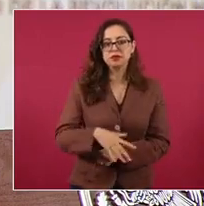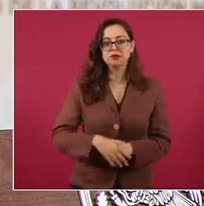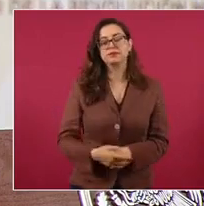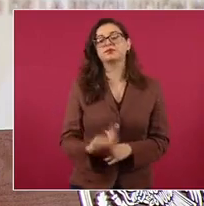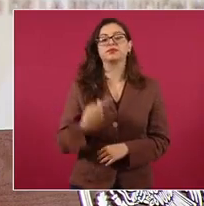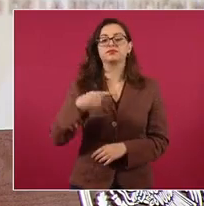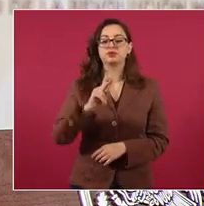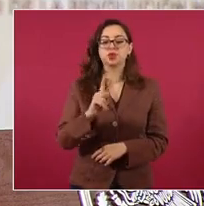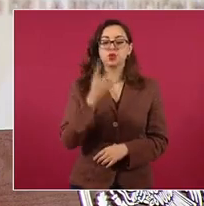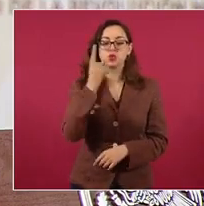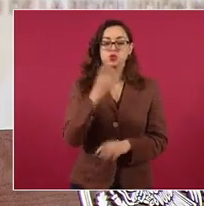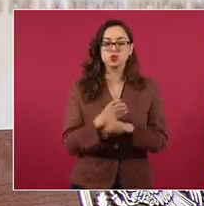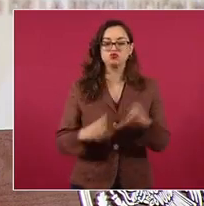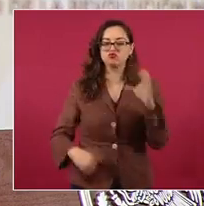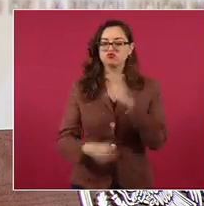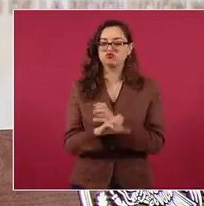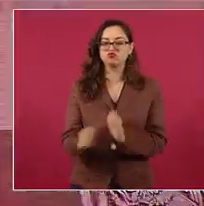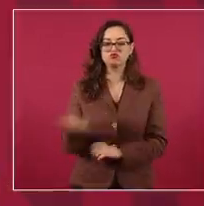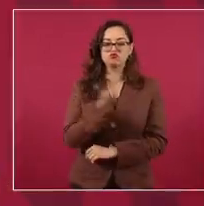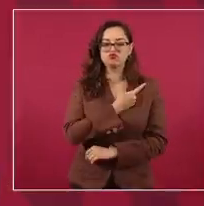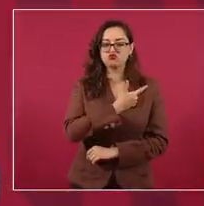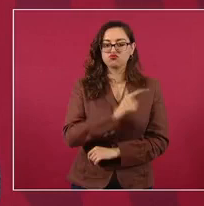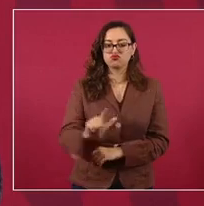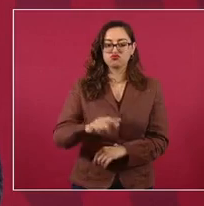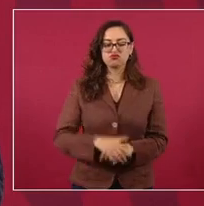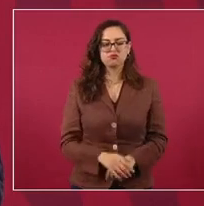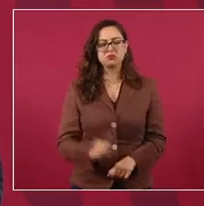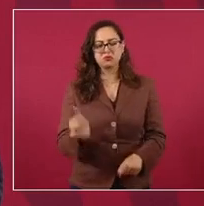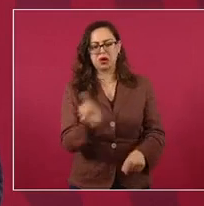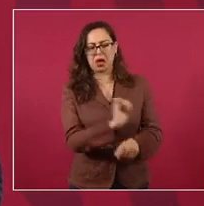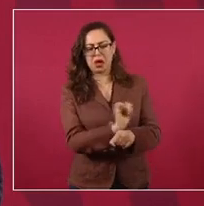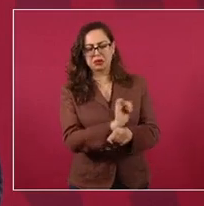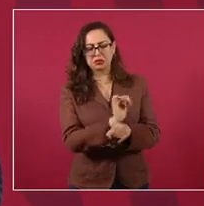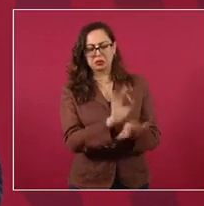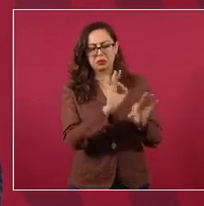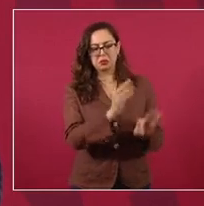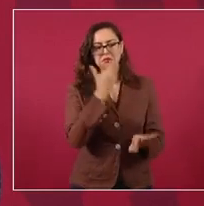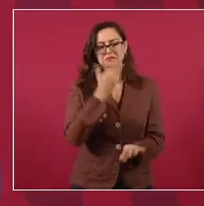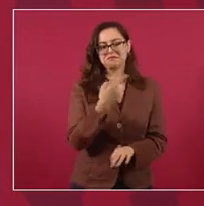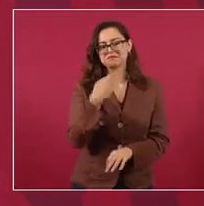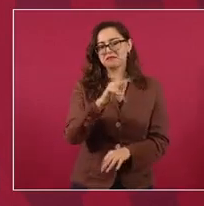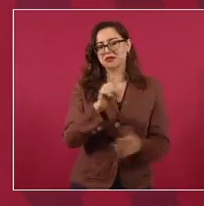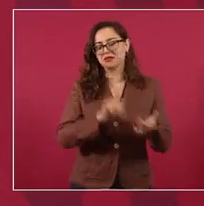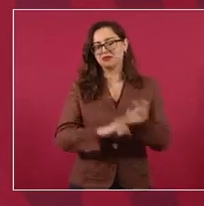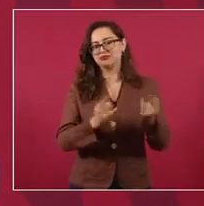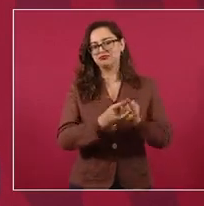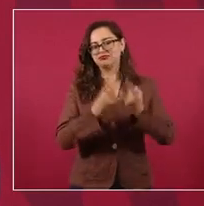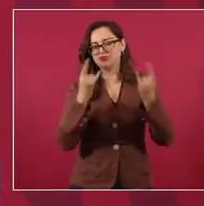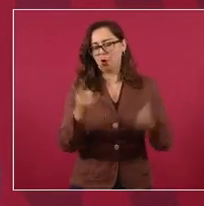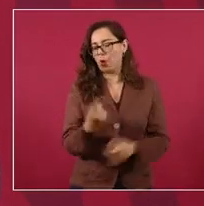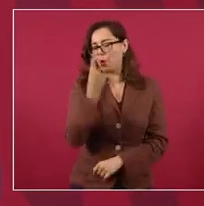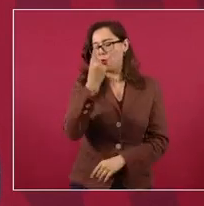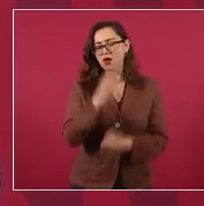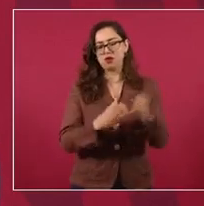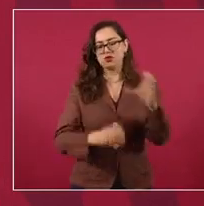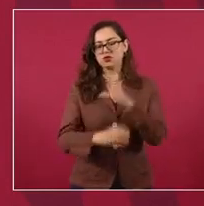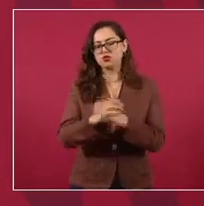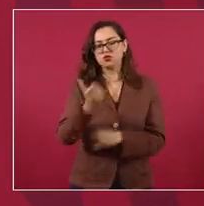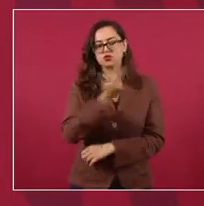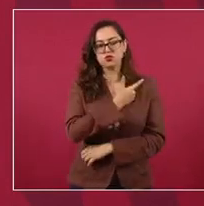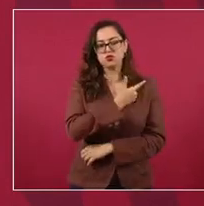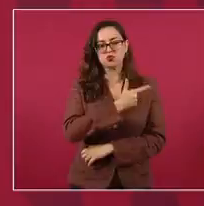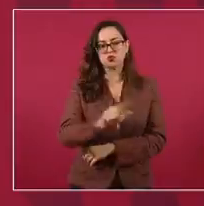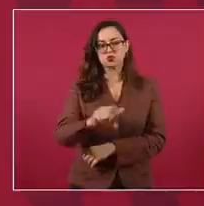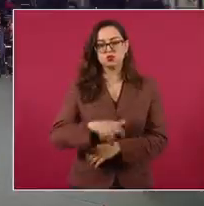que no tiene que ver con los actores, sino con el que escribió el guión. ¿Cómo se llama